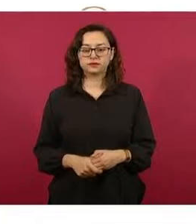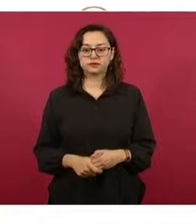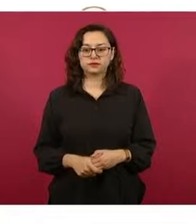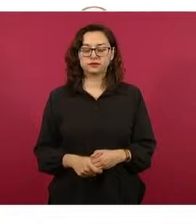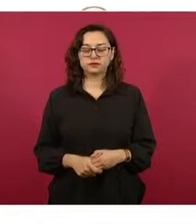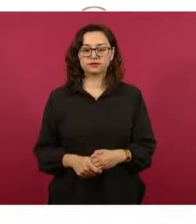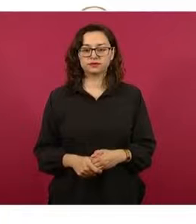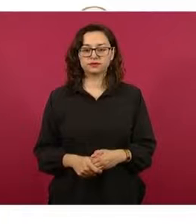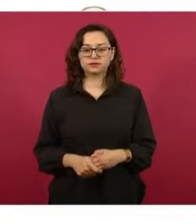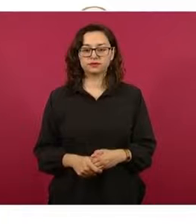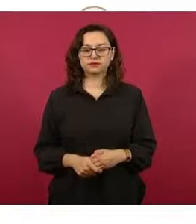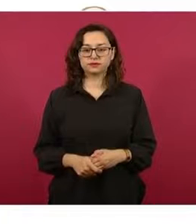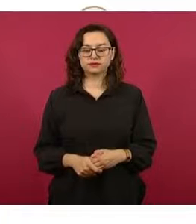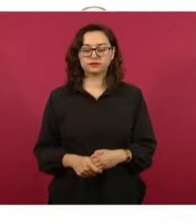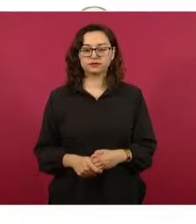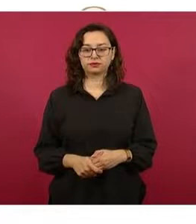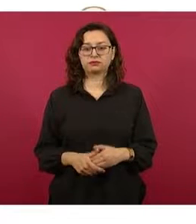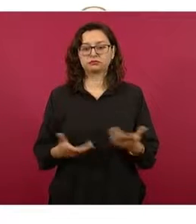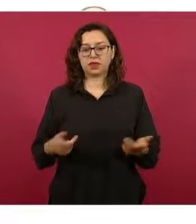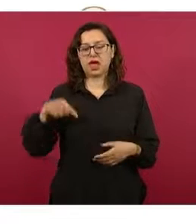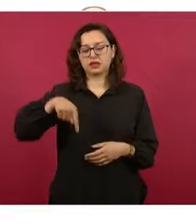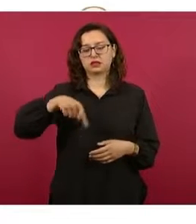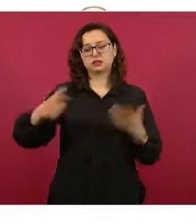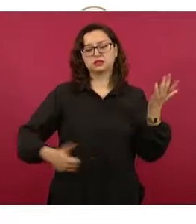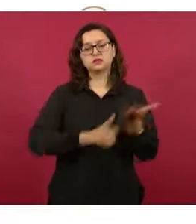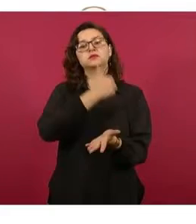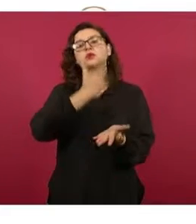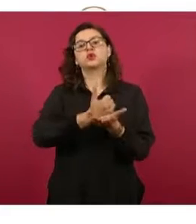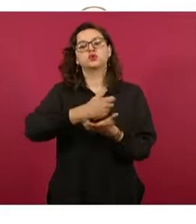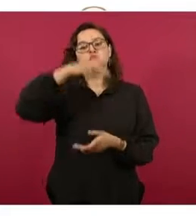Gustavo Madero, aquí en la Ciudad de México,